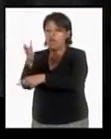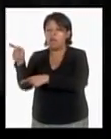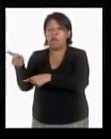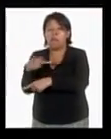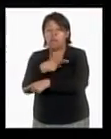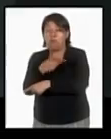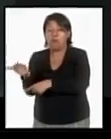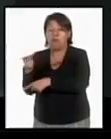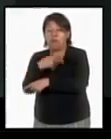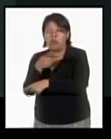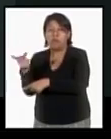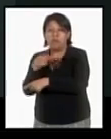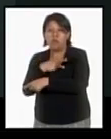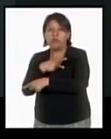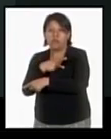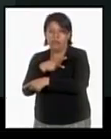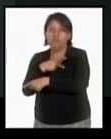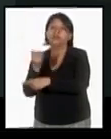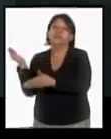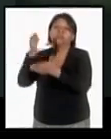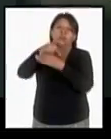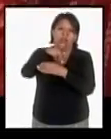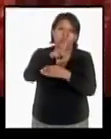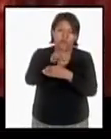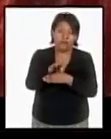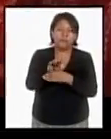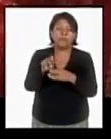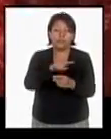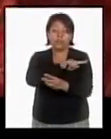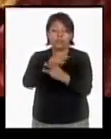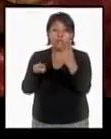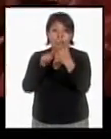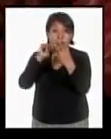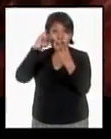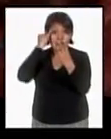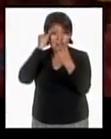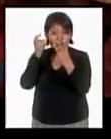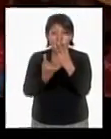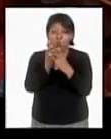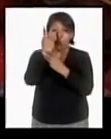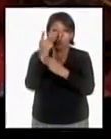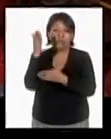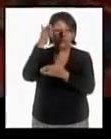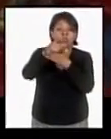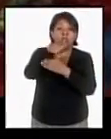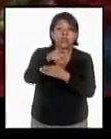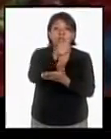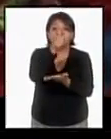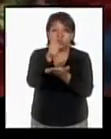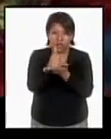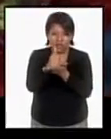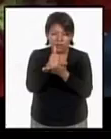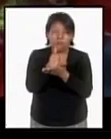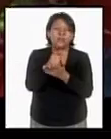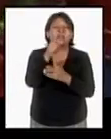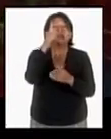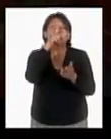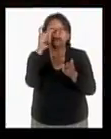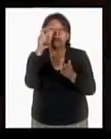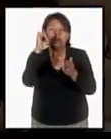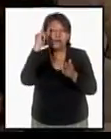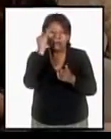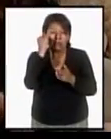indígenas mexicanos viven en centros urbanos y más de 1 millón de indígenas viven en la zona metropolitana del Distrito